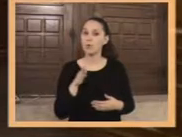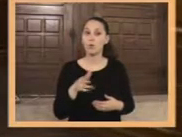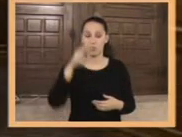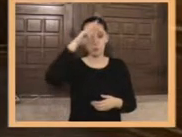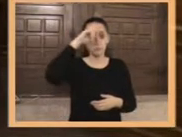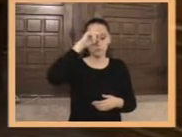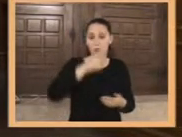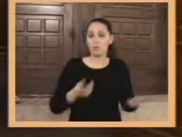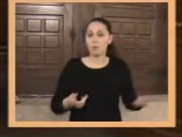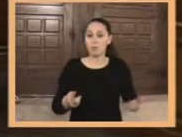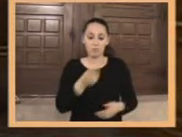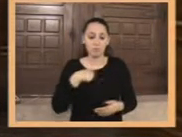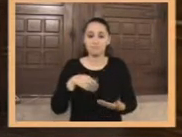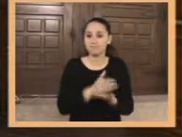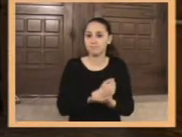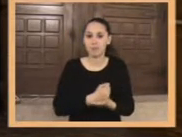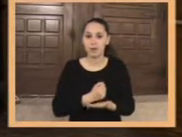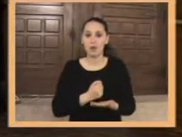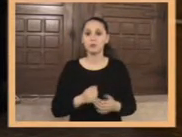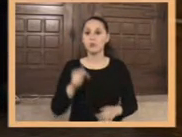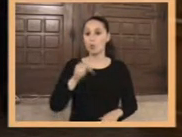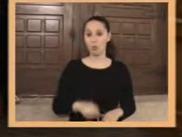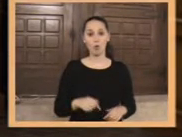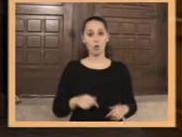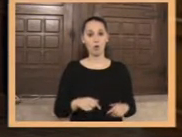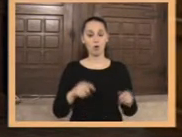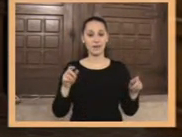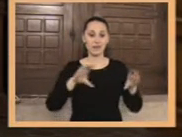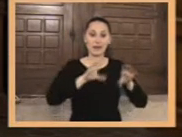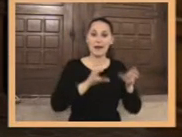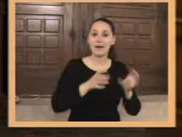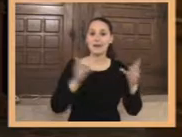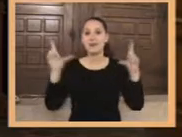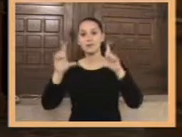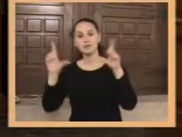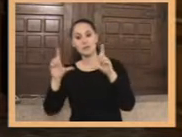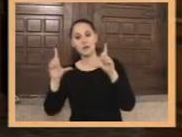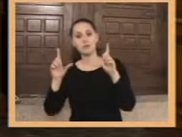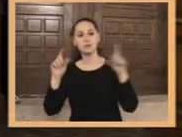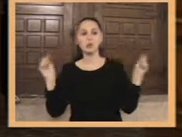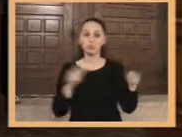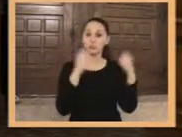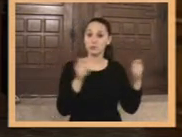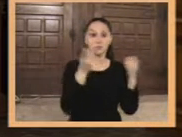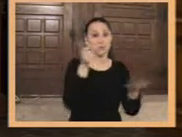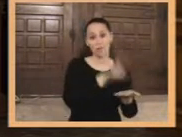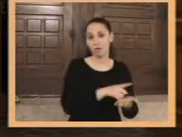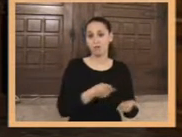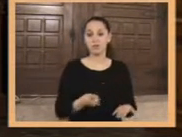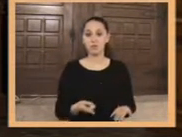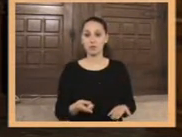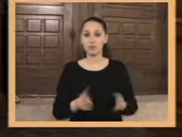preocupa especialmente a todos y que hoy volvía a ser noticia en los medios de comunicación. Plasencia desde el principio se manifestó